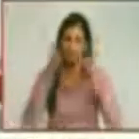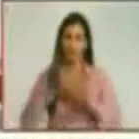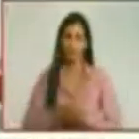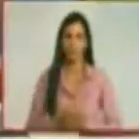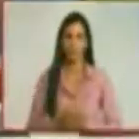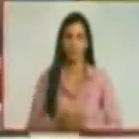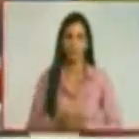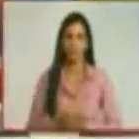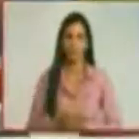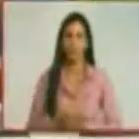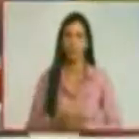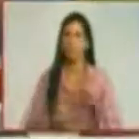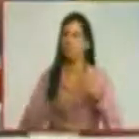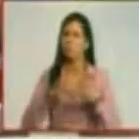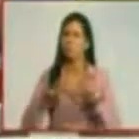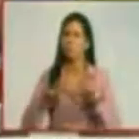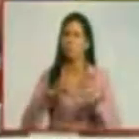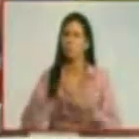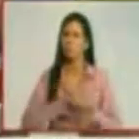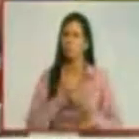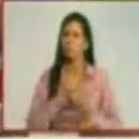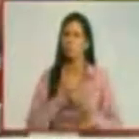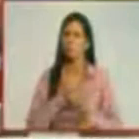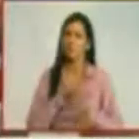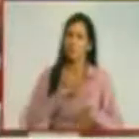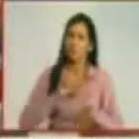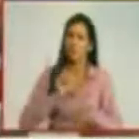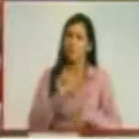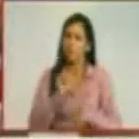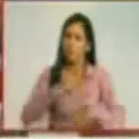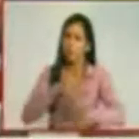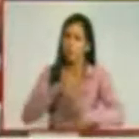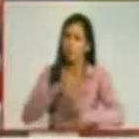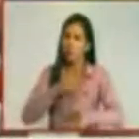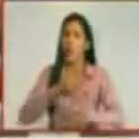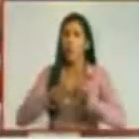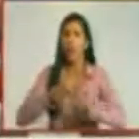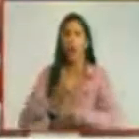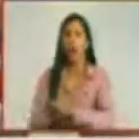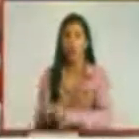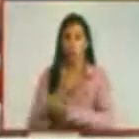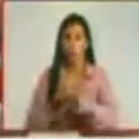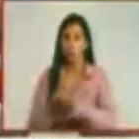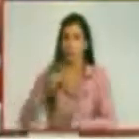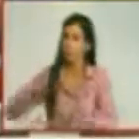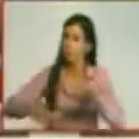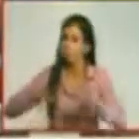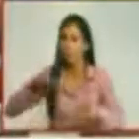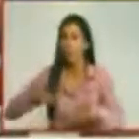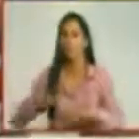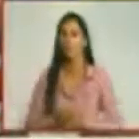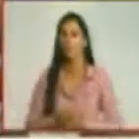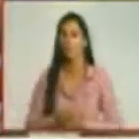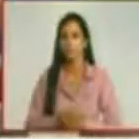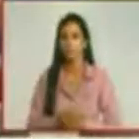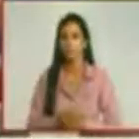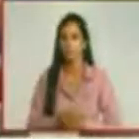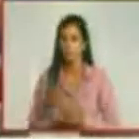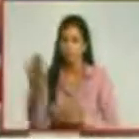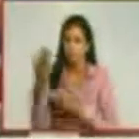Chávez Frías. Proceso que dura algún tiempo, algunos minutos, algunas horas, incluso dependiendo de la